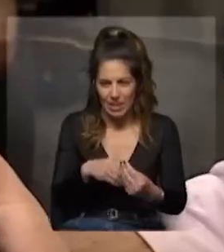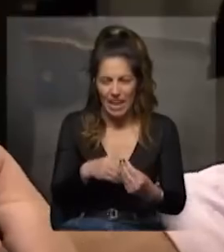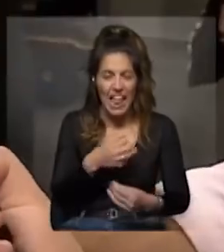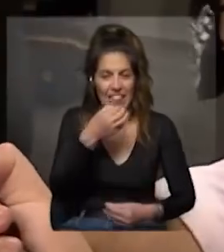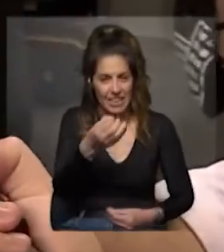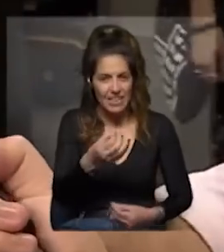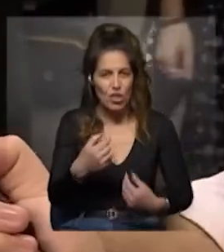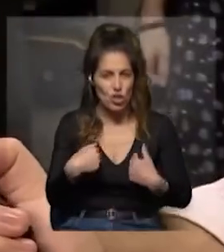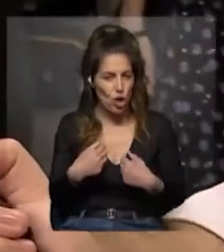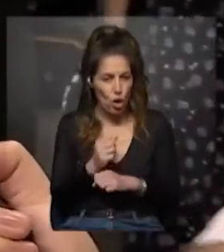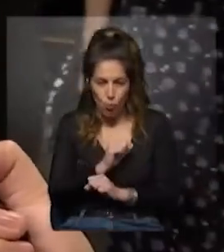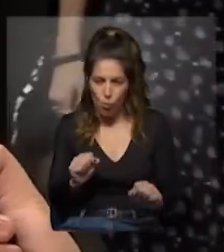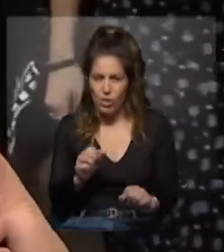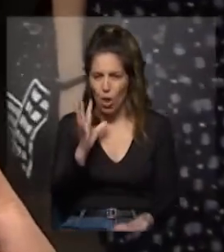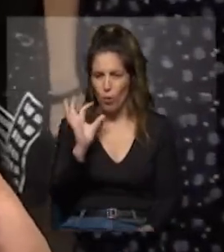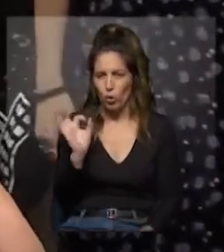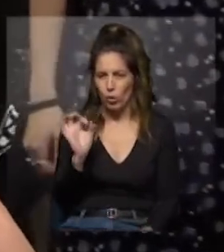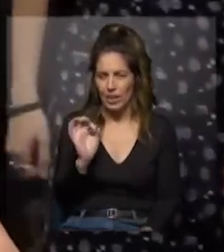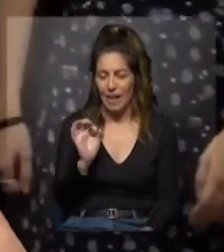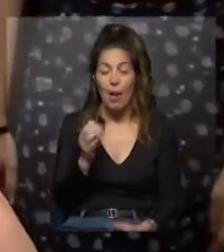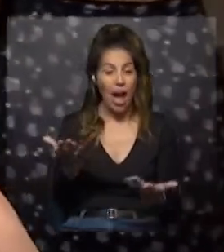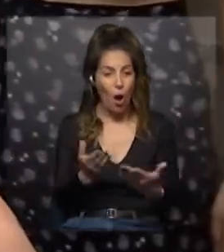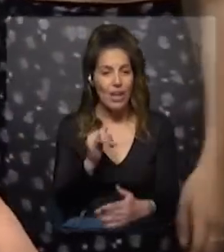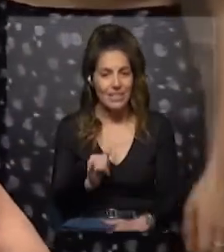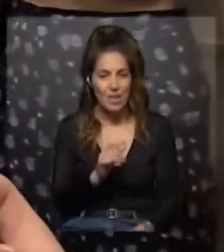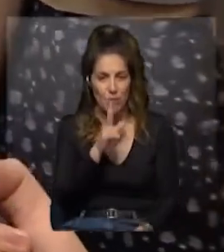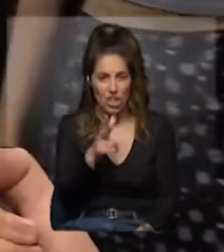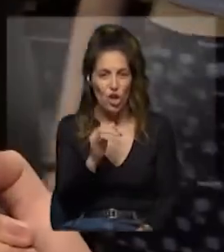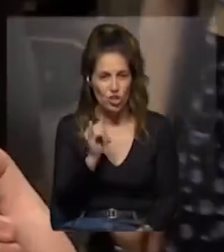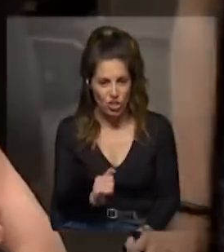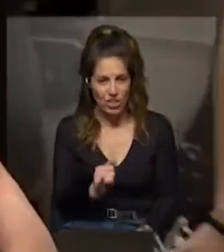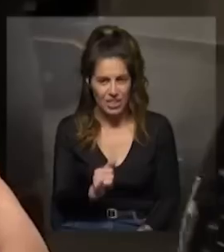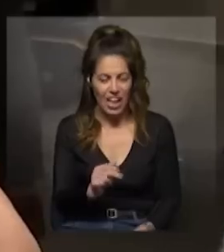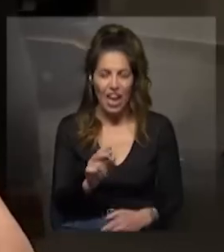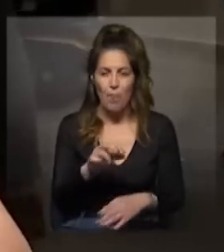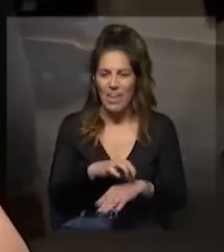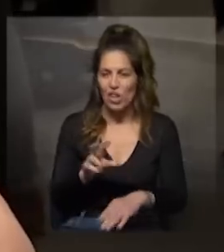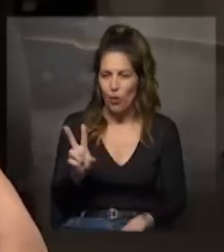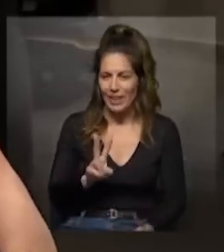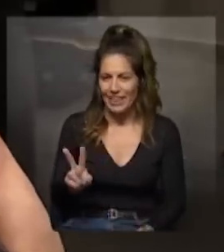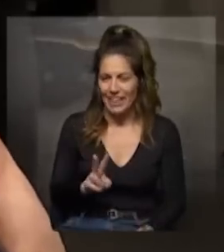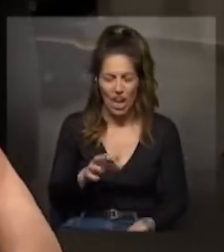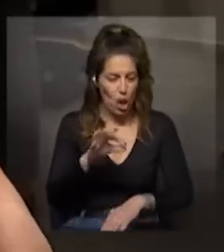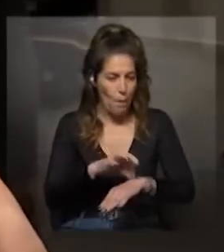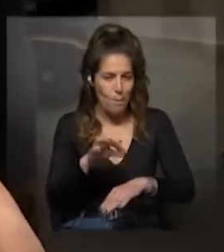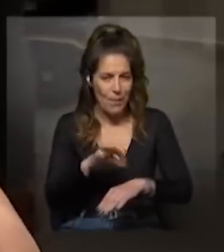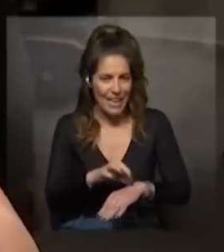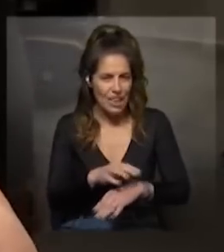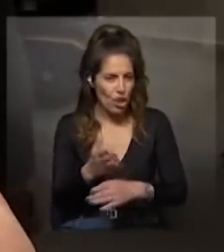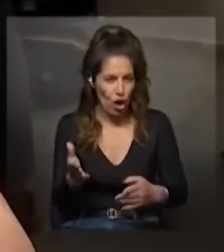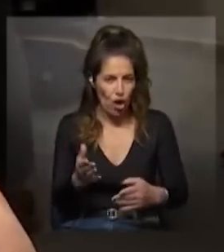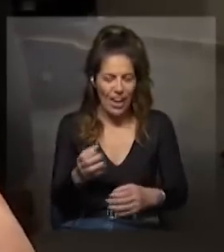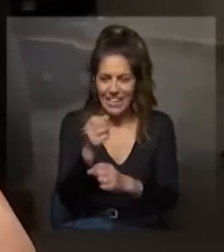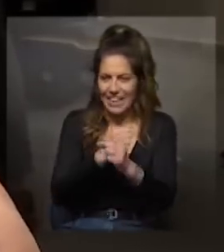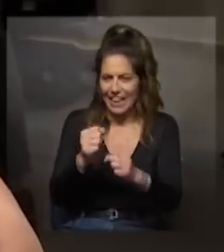Bueno yo no tuve esta oportunidad per ahora mi hija Mi hijo es veterinario es médico es médica es